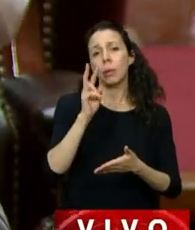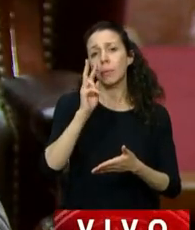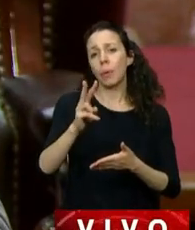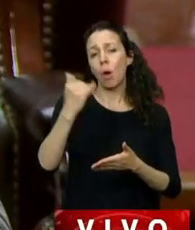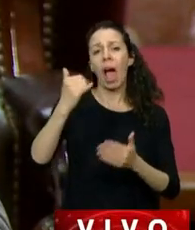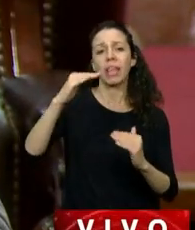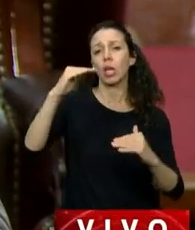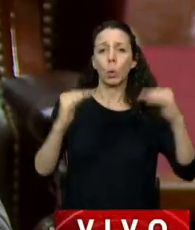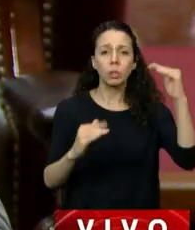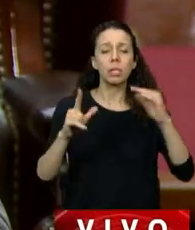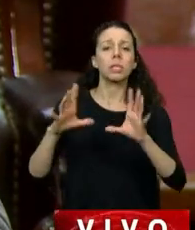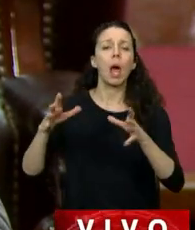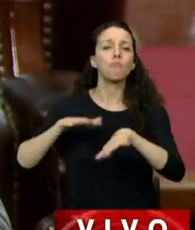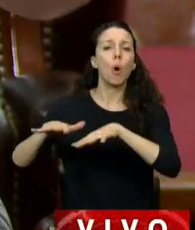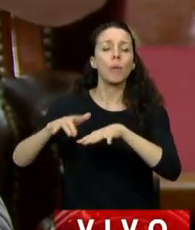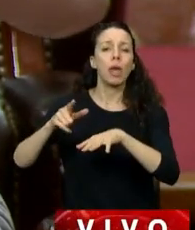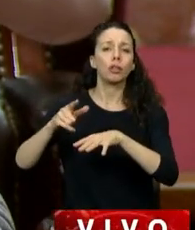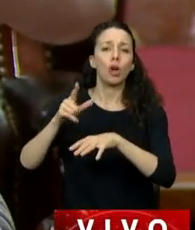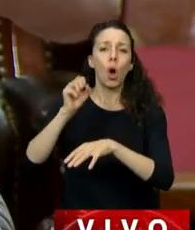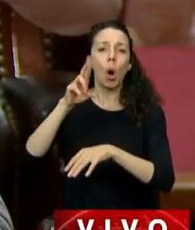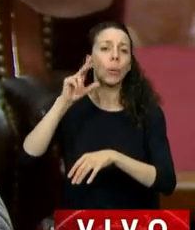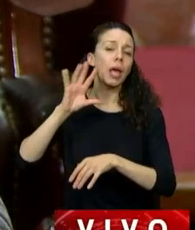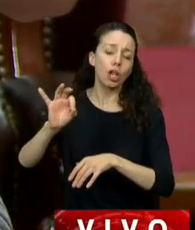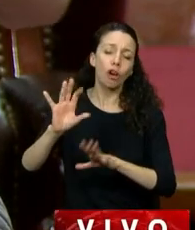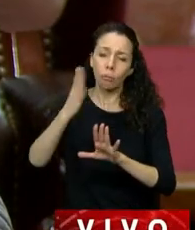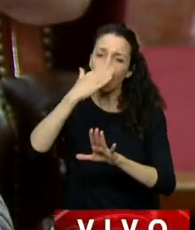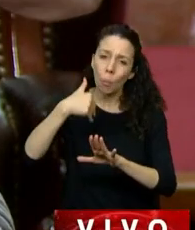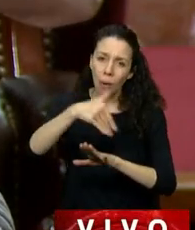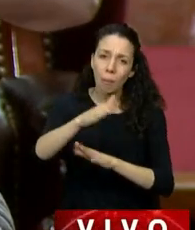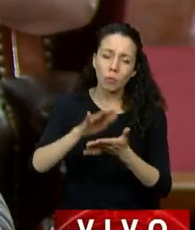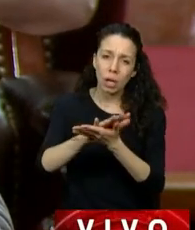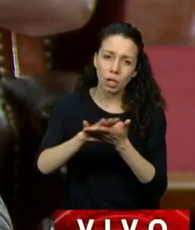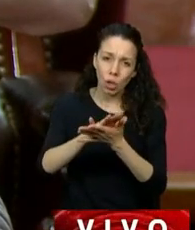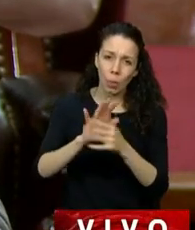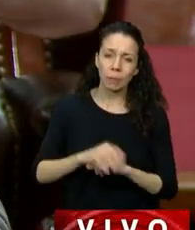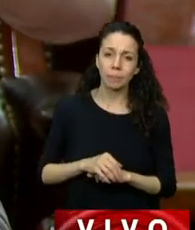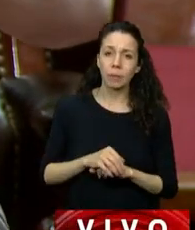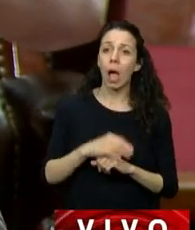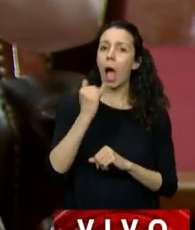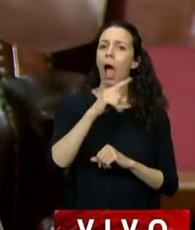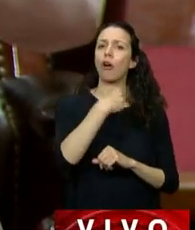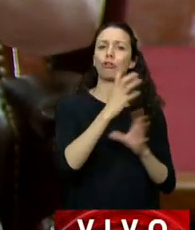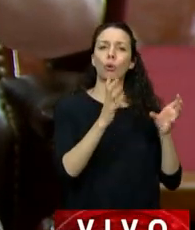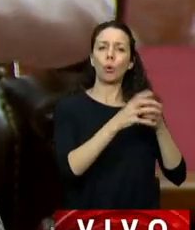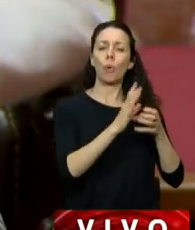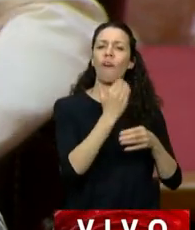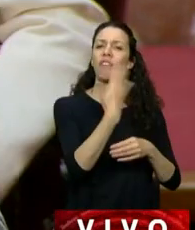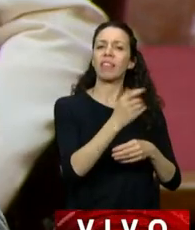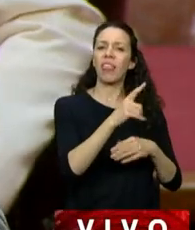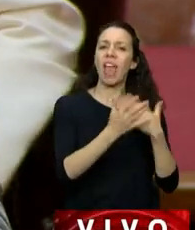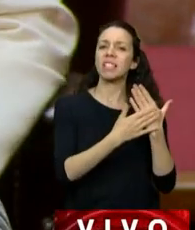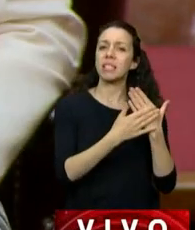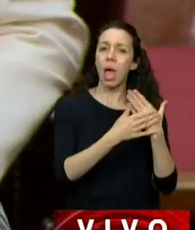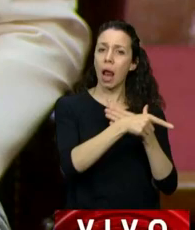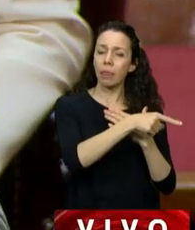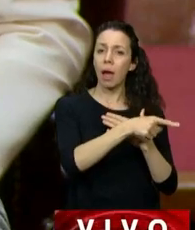obrero, que resolveremos a su debido momento. Si tenemos posiciones como la del Frente de Izquierda y esperamos a que se